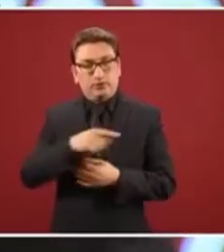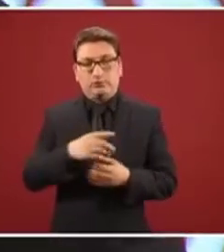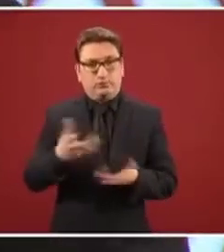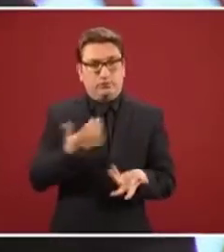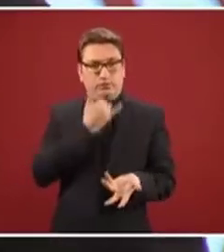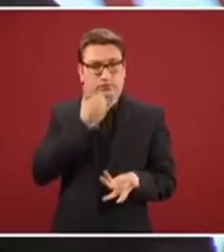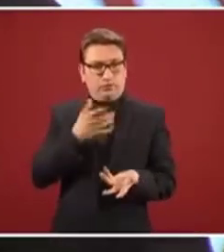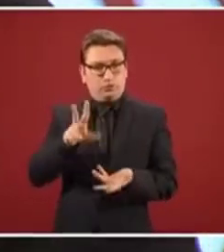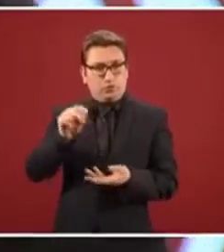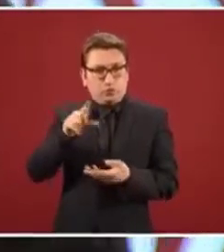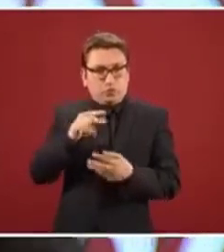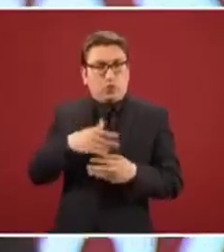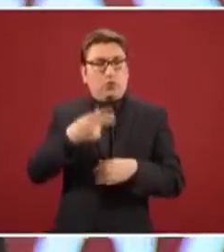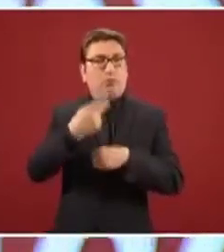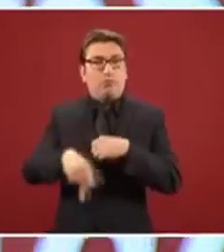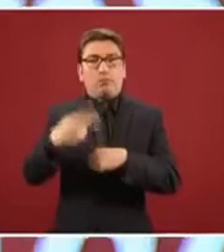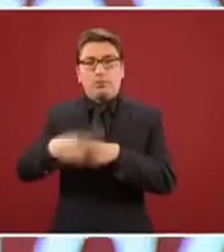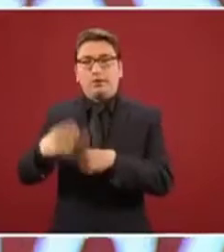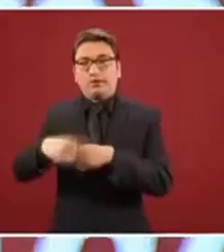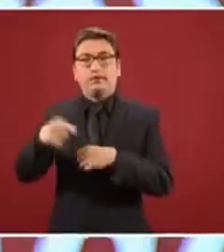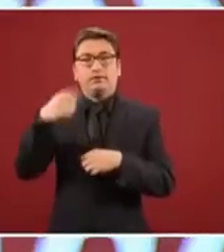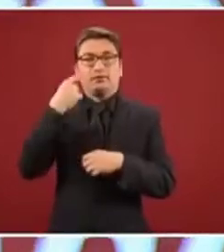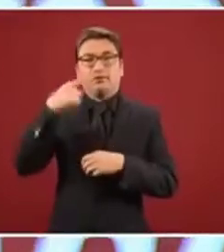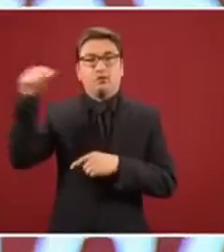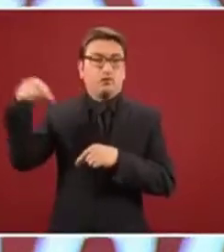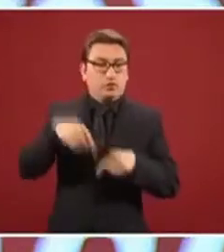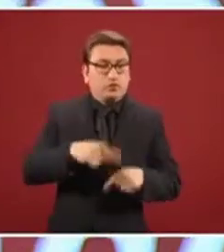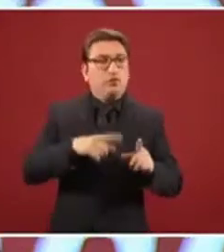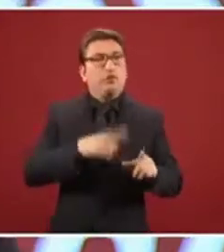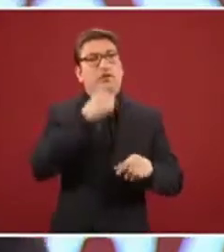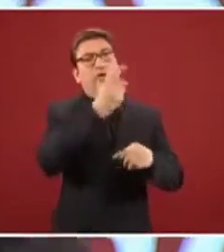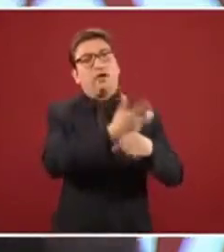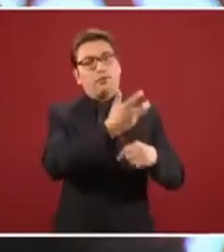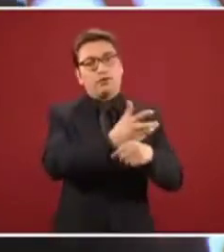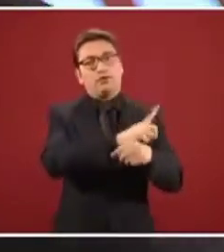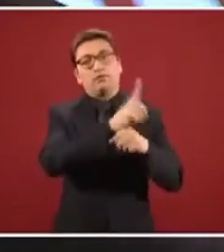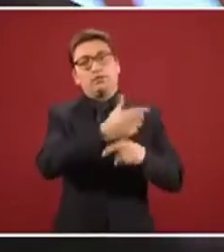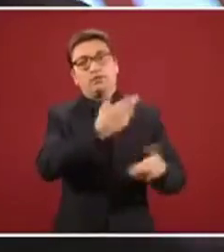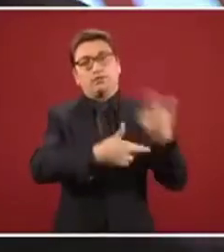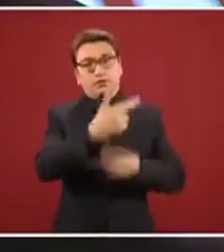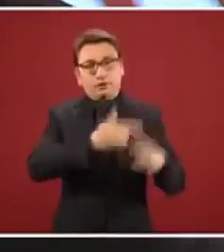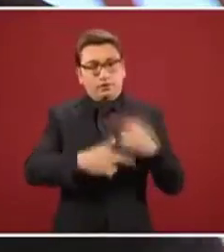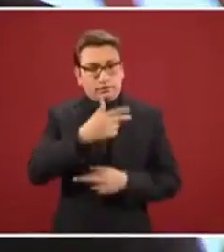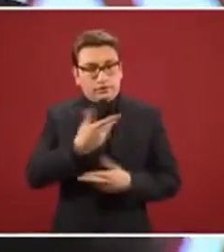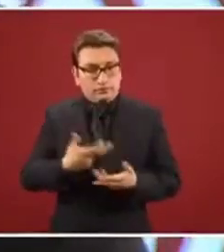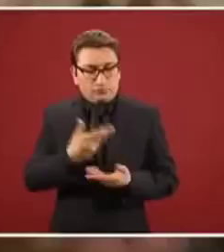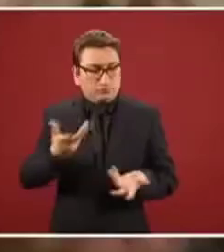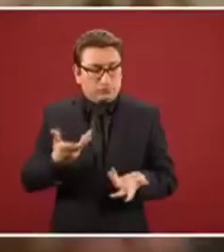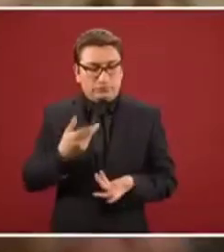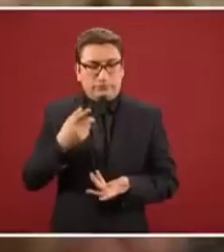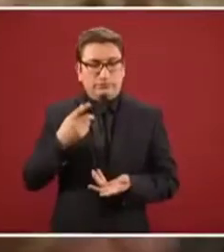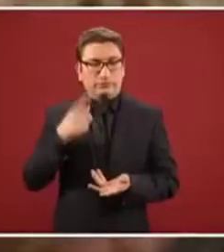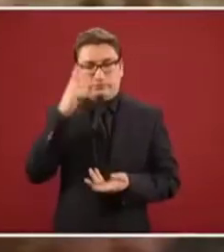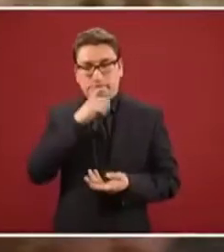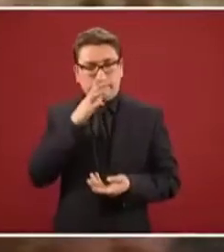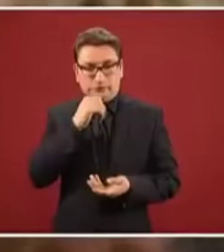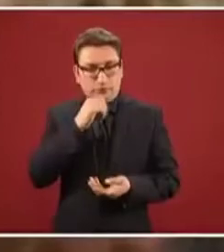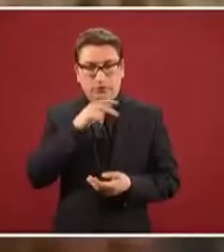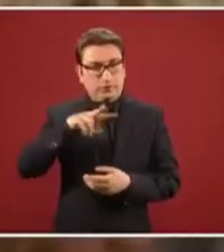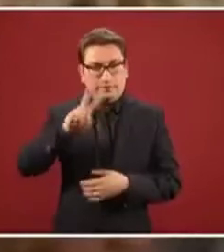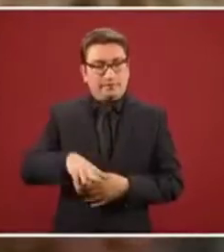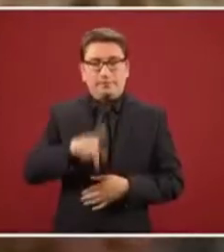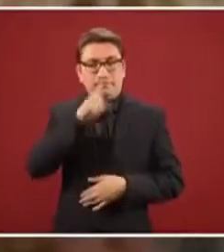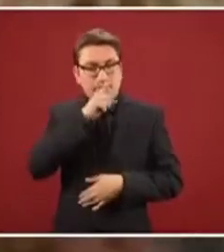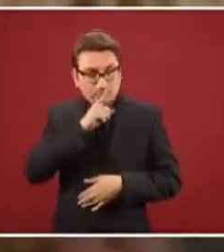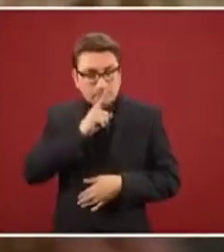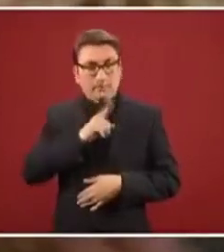¿pero por qué se arriesgan a todo esto? ¿Van a llegar a aquel lado y luego los van a regresar si es que tienen suerte de llegar al otro lado? No es cierto que les van a